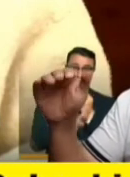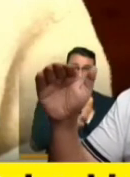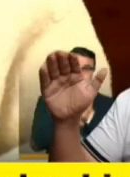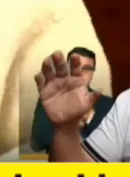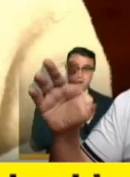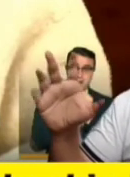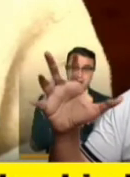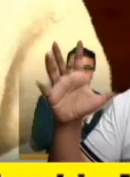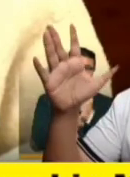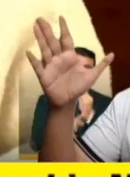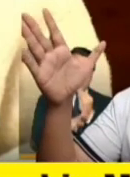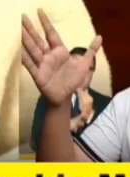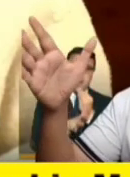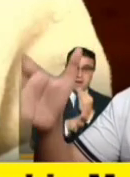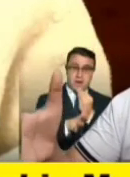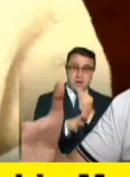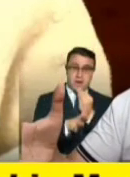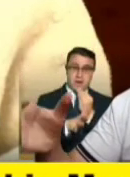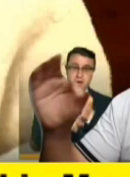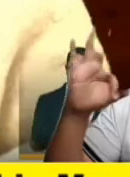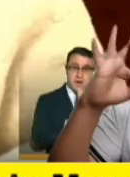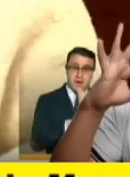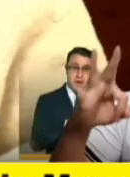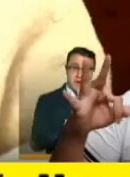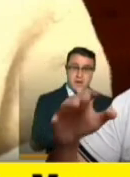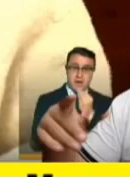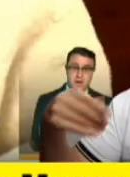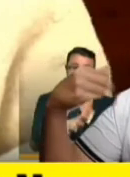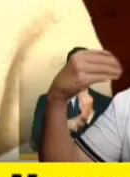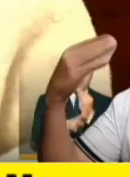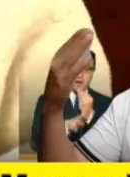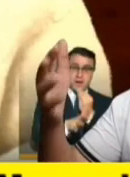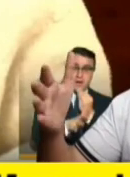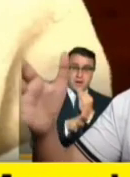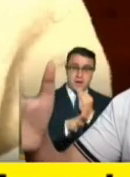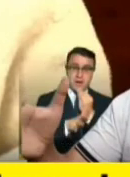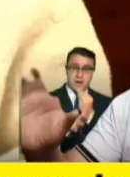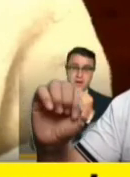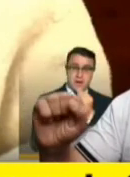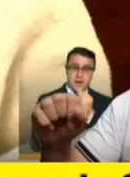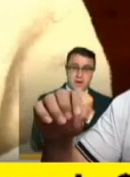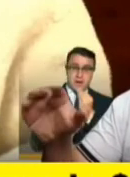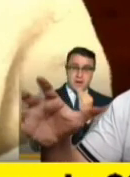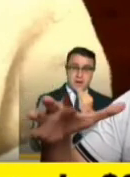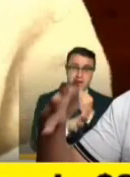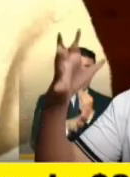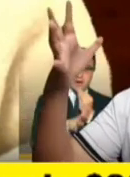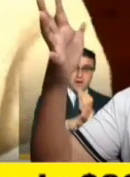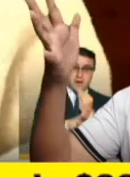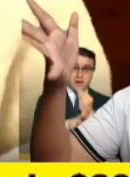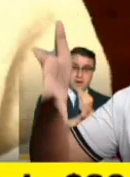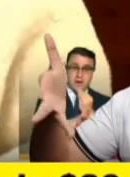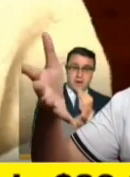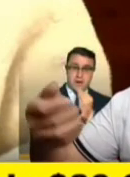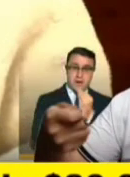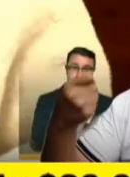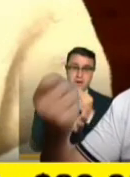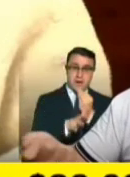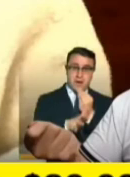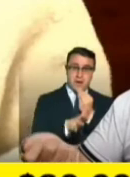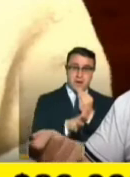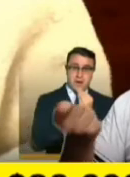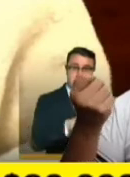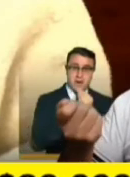billones se vayan al abuelito, a los 3 millones de abuelos, o 3 o 4 millones aproximadamente, y le puedan